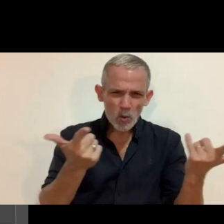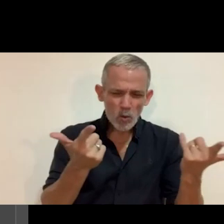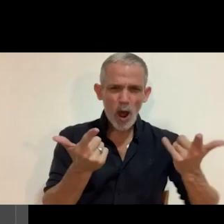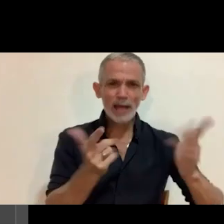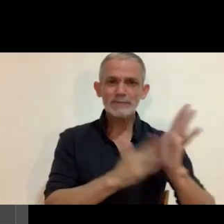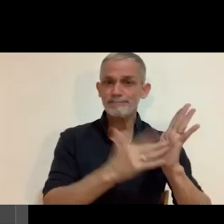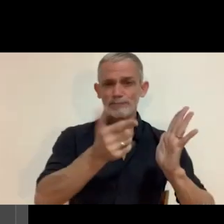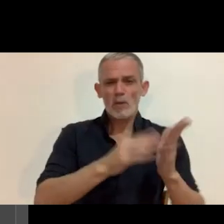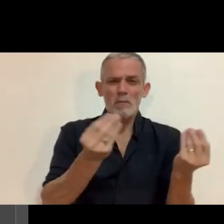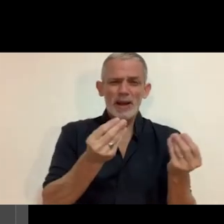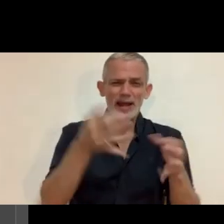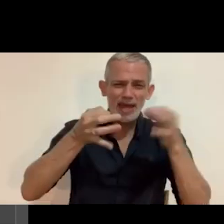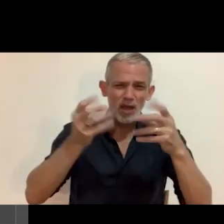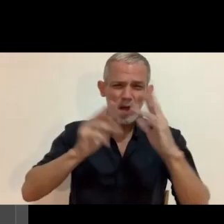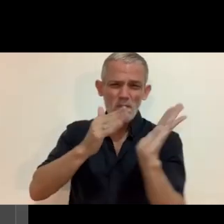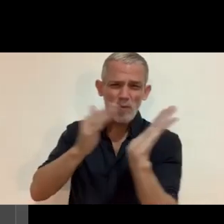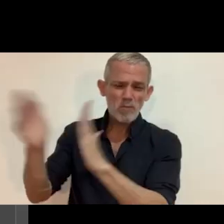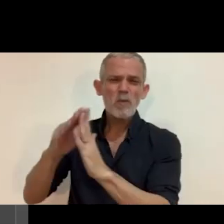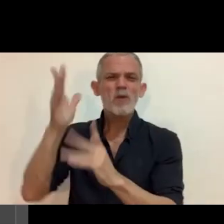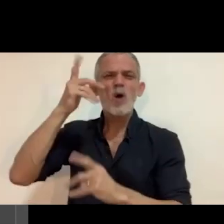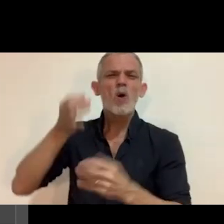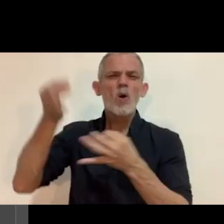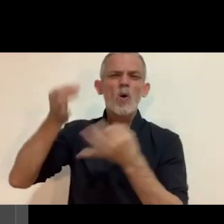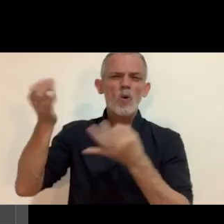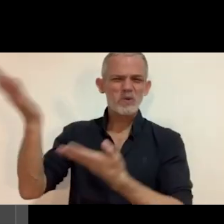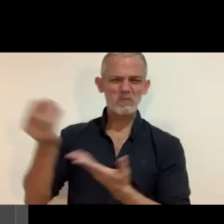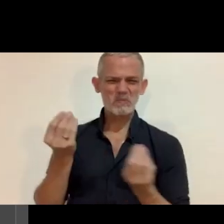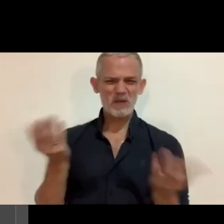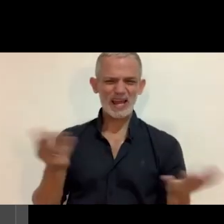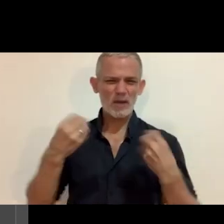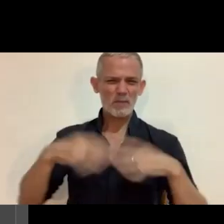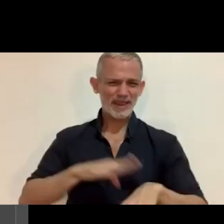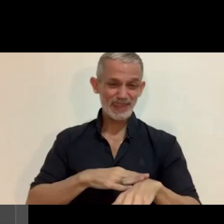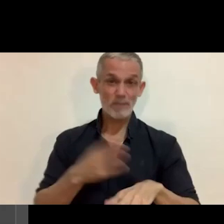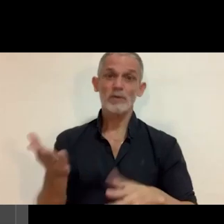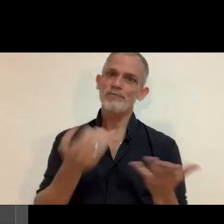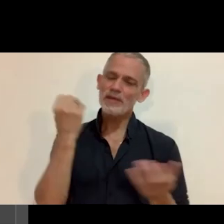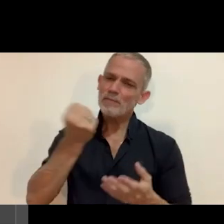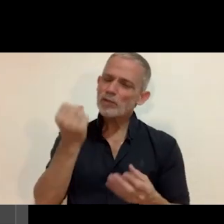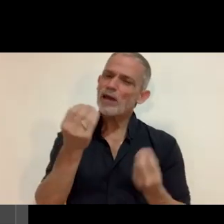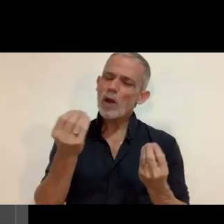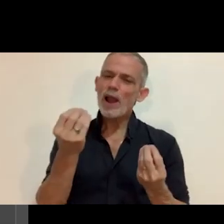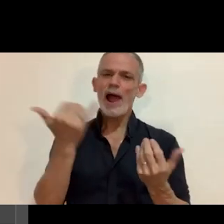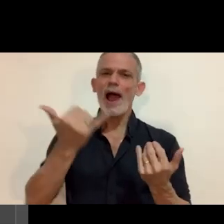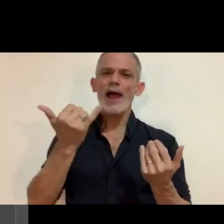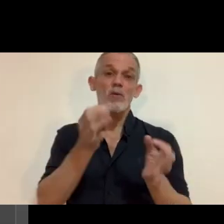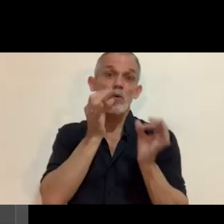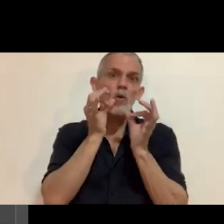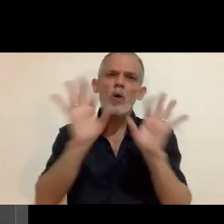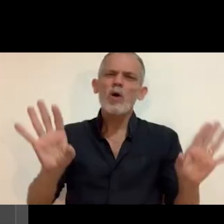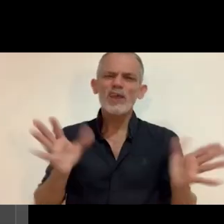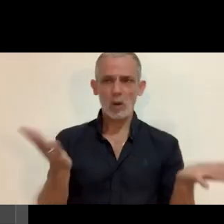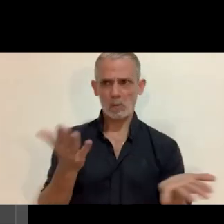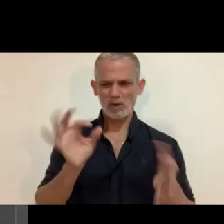constatar la conducta punible. Lo que interesa resaltar aquí es el margen de discrecionalidad, un poco lo que yo